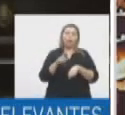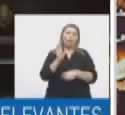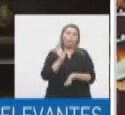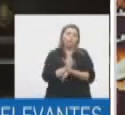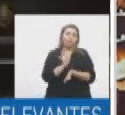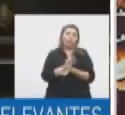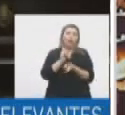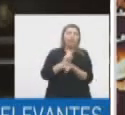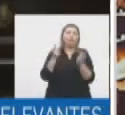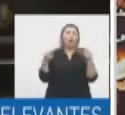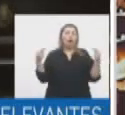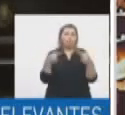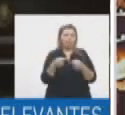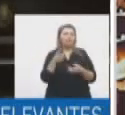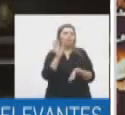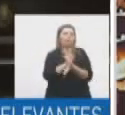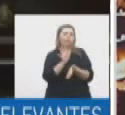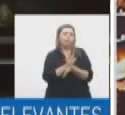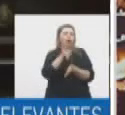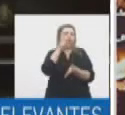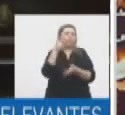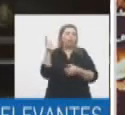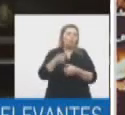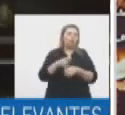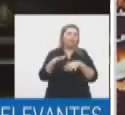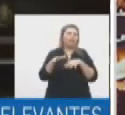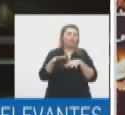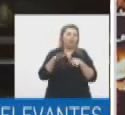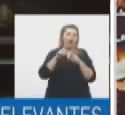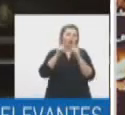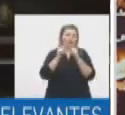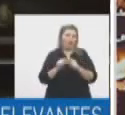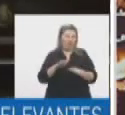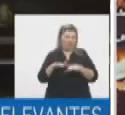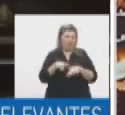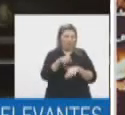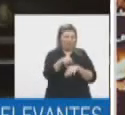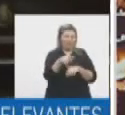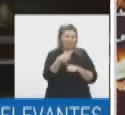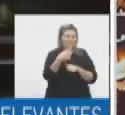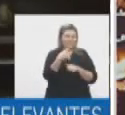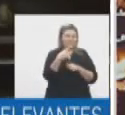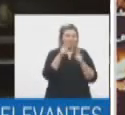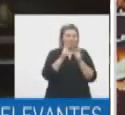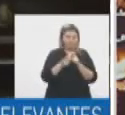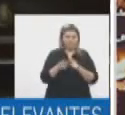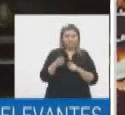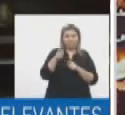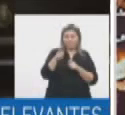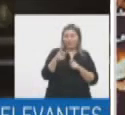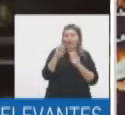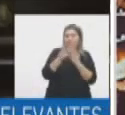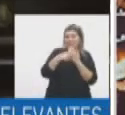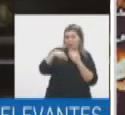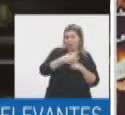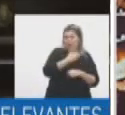parcialmente es otro de los aspectos a tener en cuenta clo Claro porque a ver él siguiendo esta lógica del déficit cero él puede